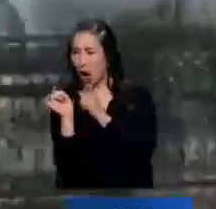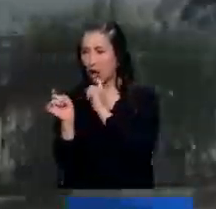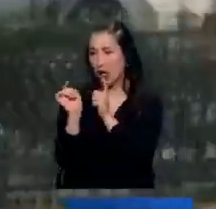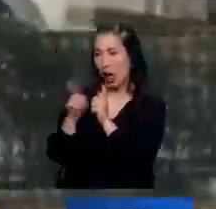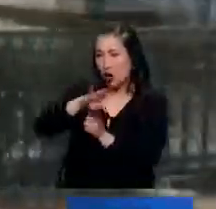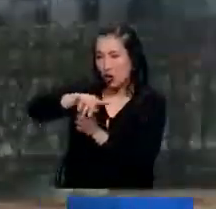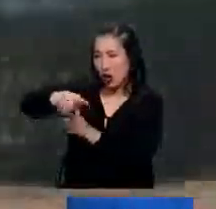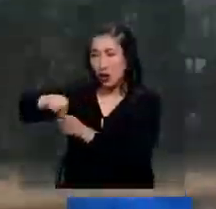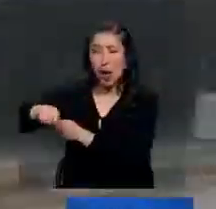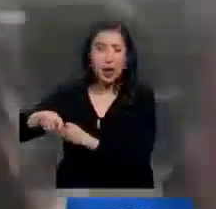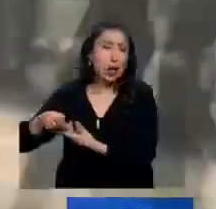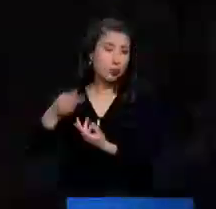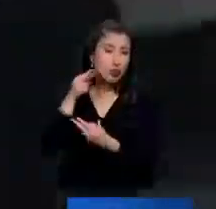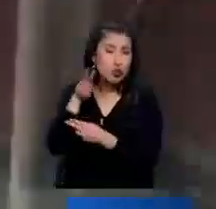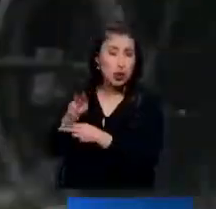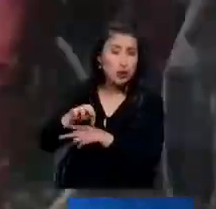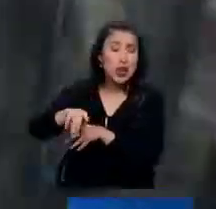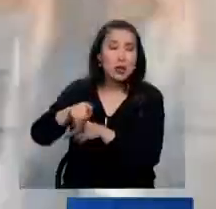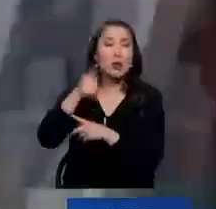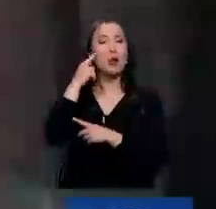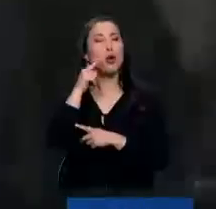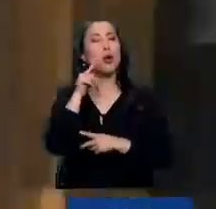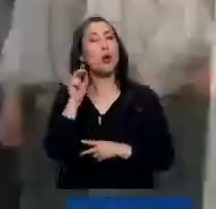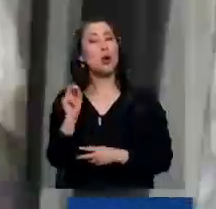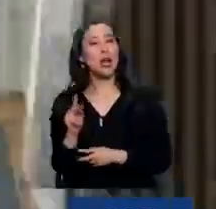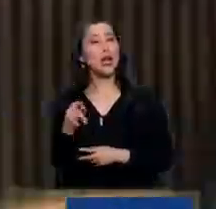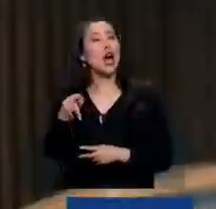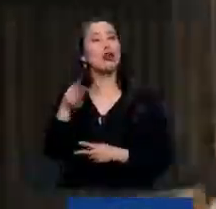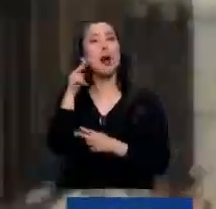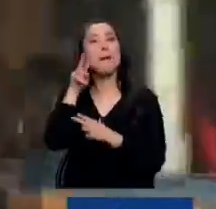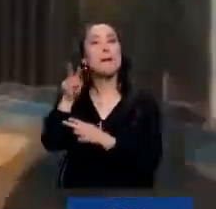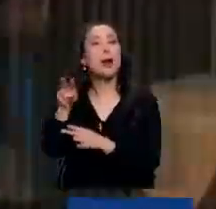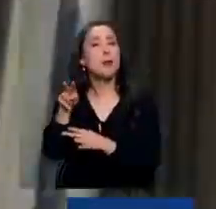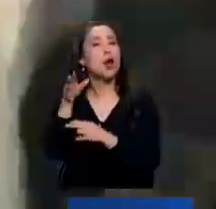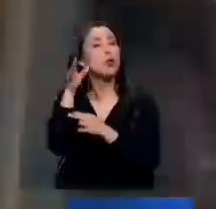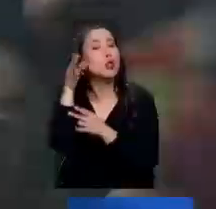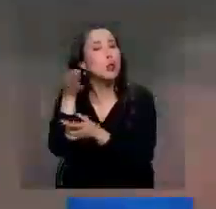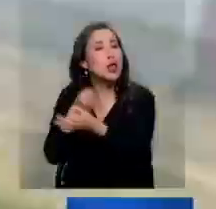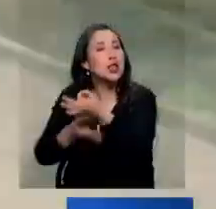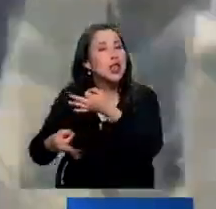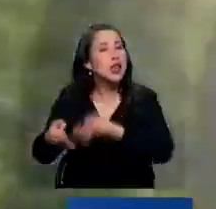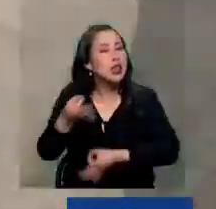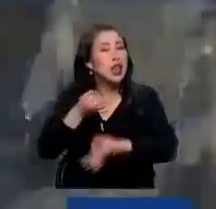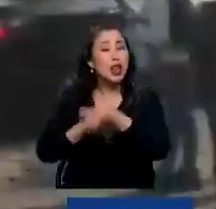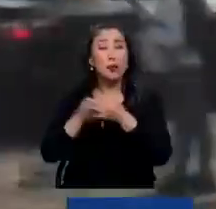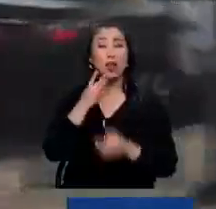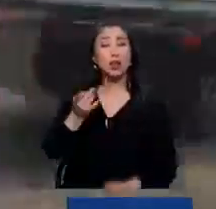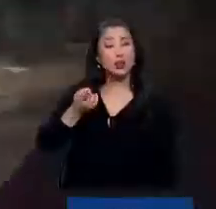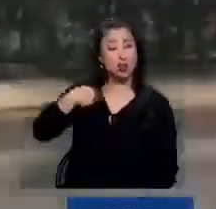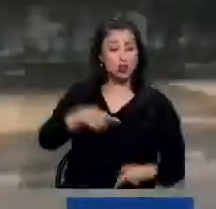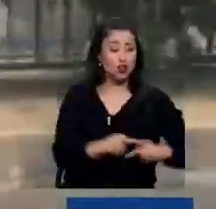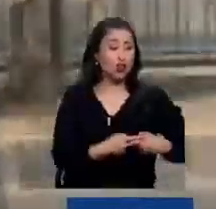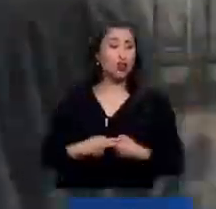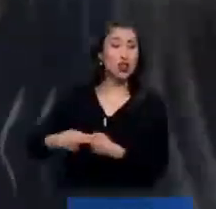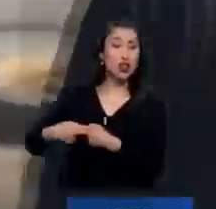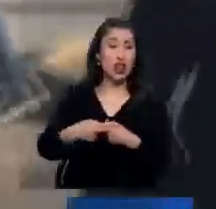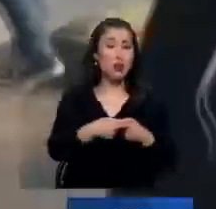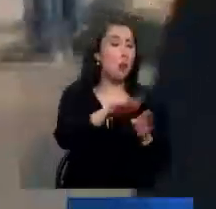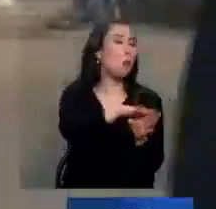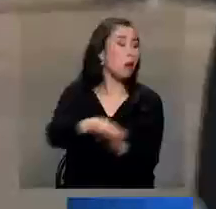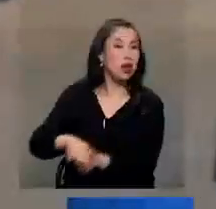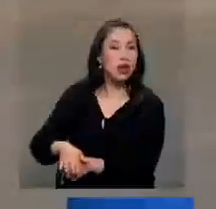a todas luces parece un vandalismo, digamos, ok, ahora es tiempo de escuchar, pero de escuchar, porque lo que no hemos hecho como sociedad es de